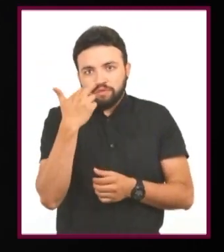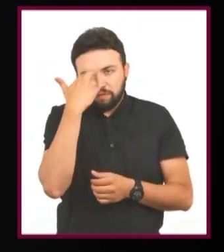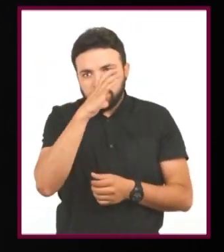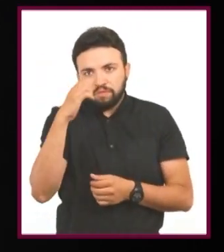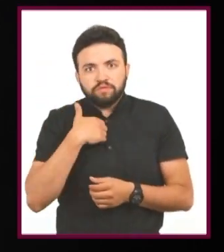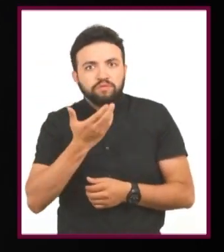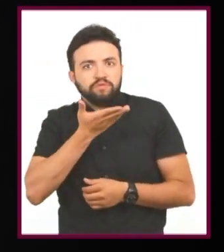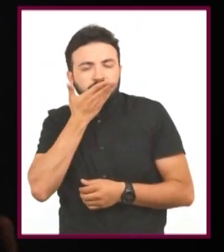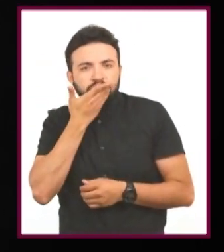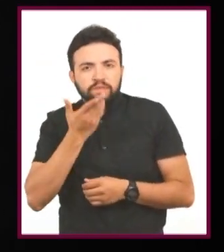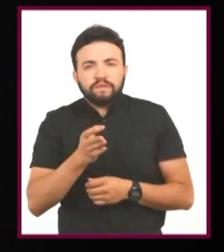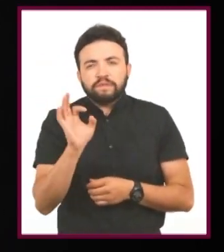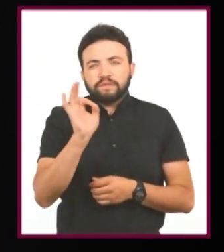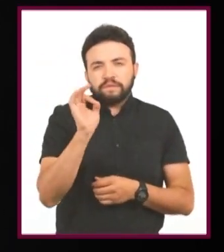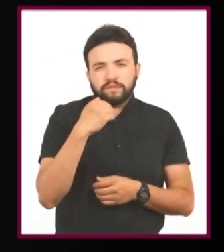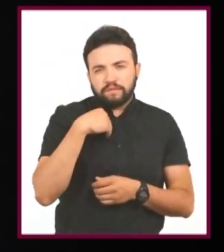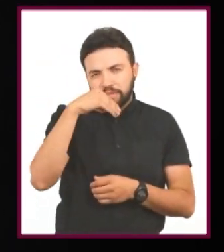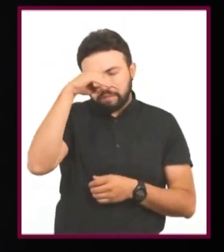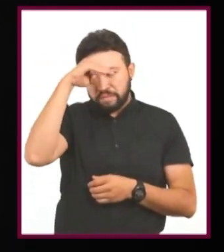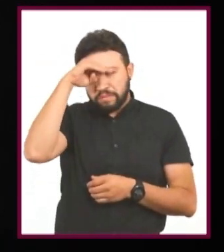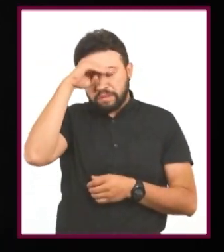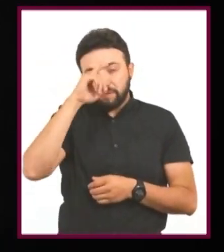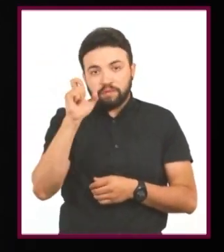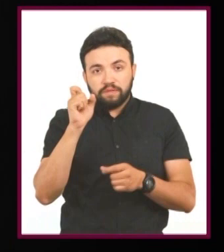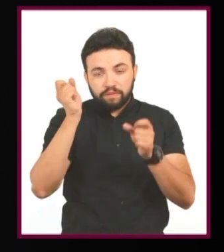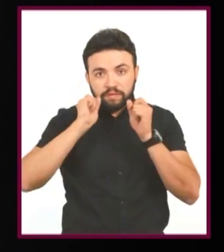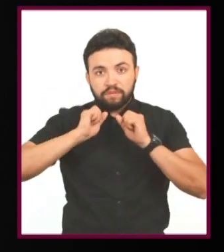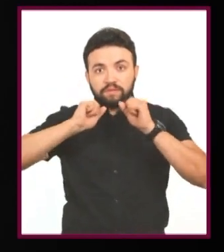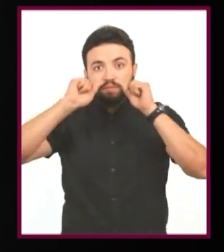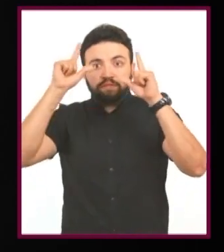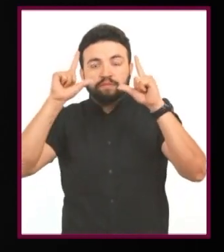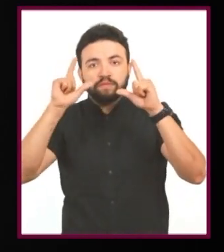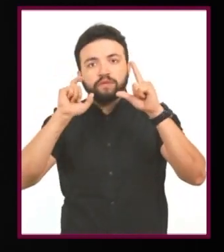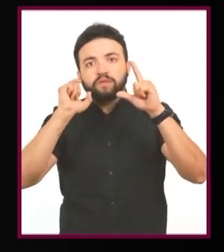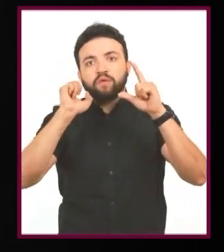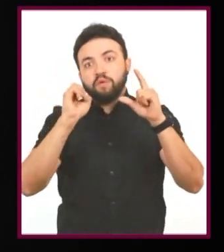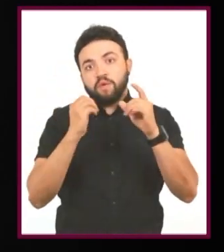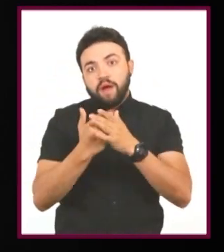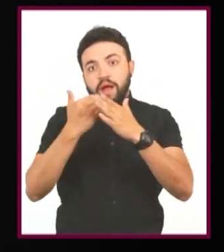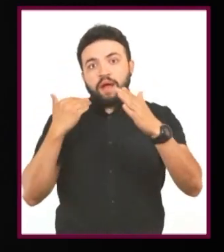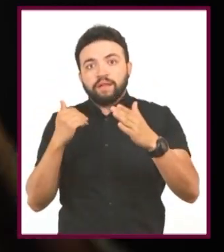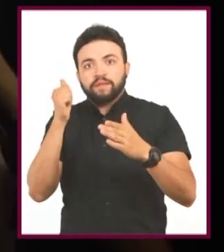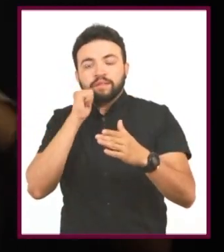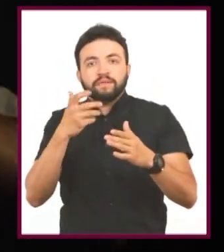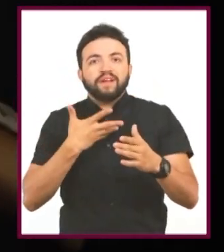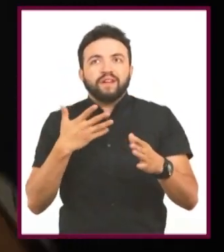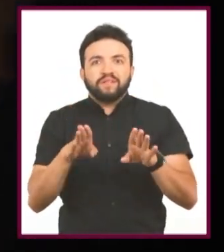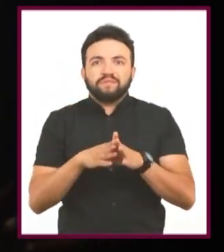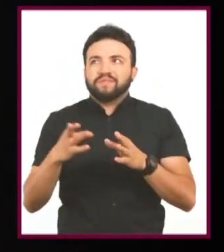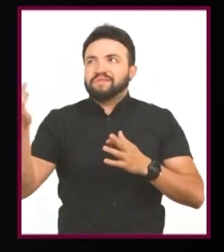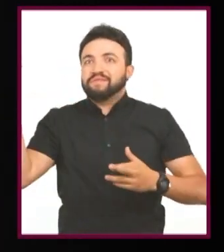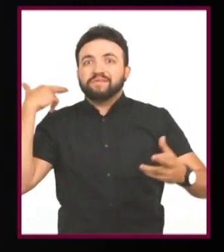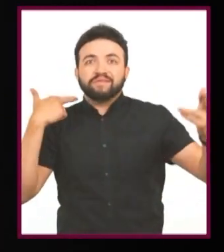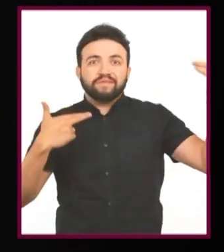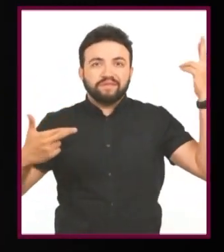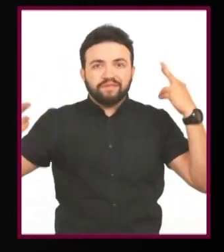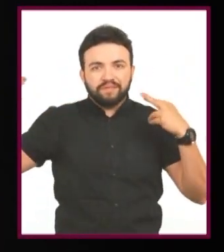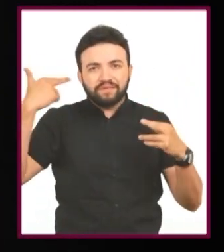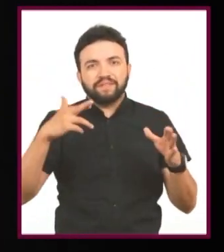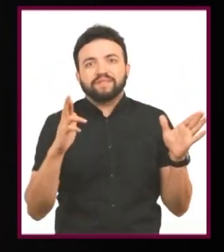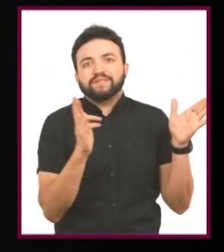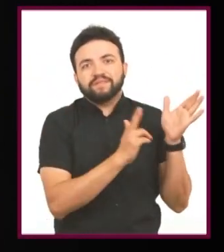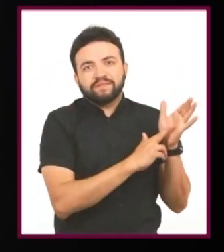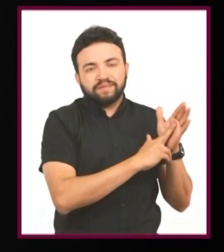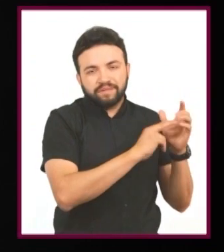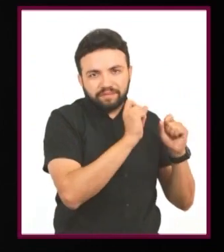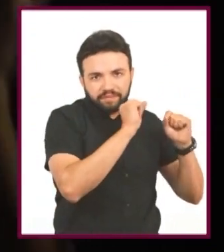los que estoy acostumbrada. Si lo pensamos un poco, desde que despertamos e incluso antes, el ambiente está lleno de sonidos. Alarma